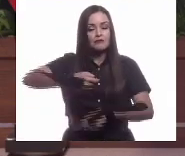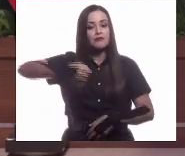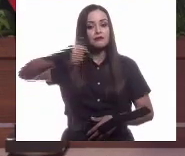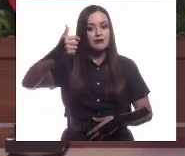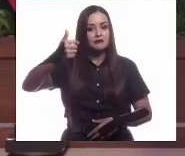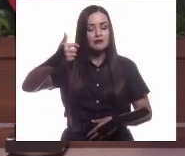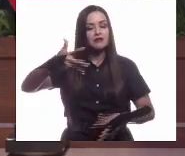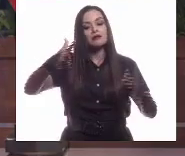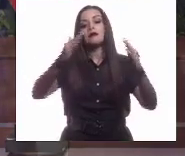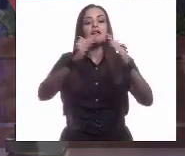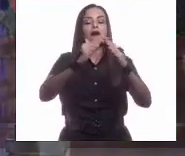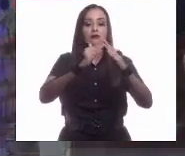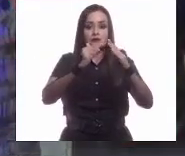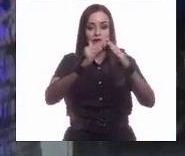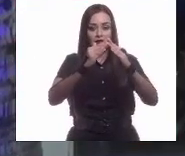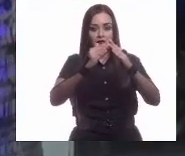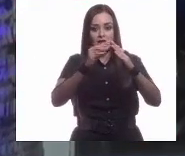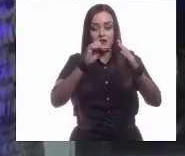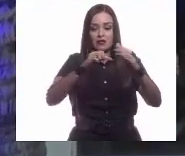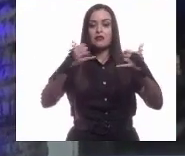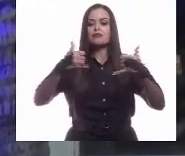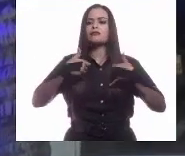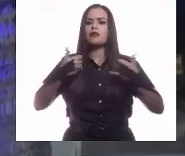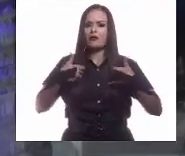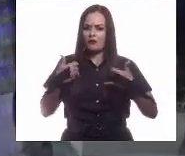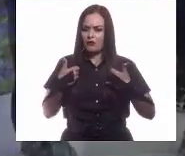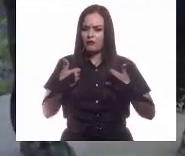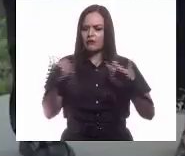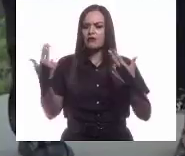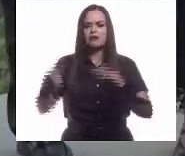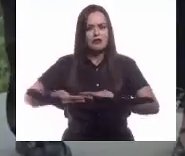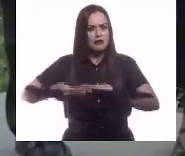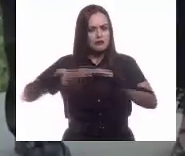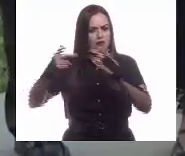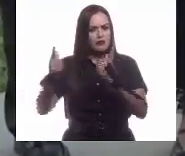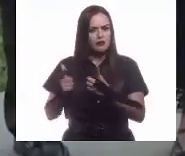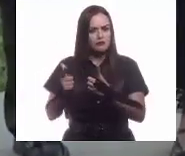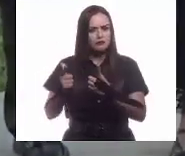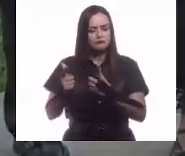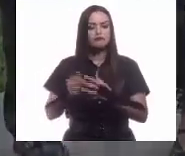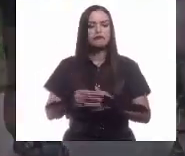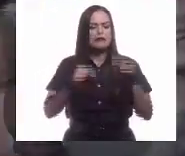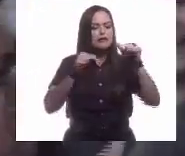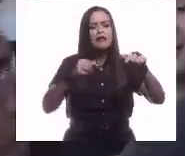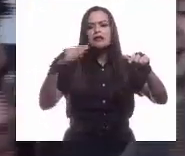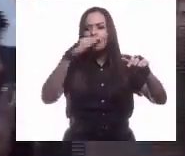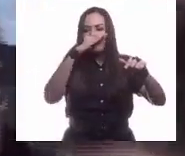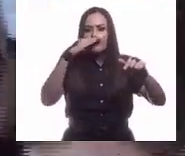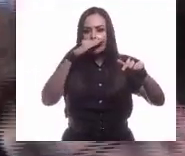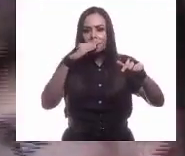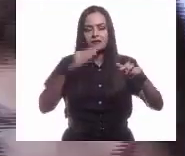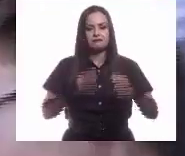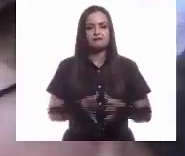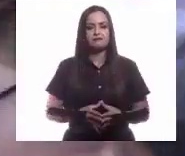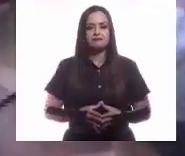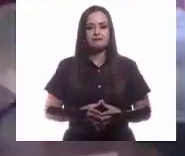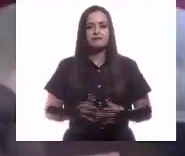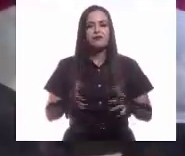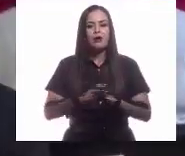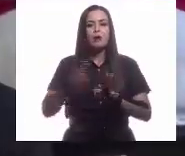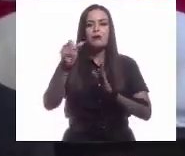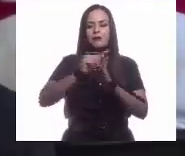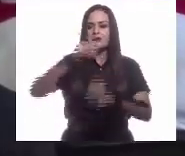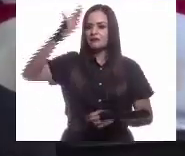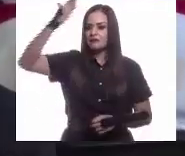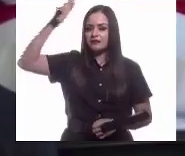casa de jóvenes emprendedores, que es un espacio de trabajo compartido gratuito. Apenas hace unos meses